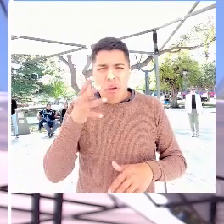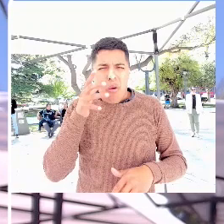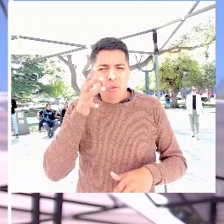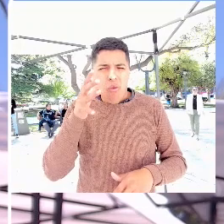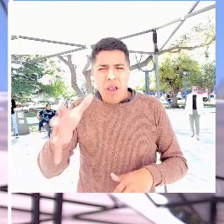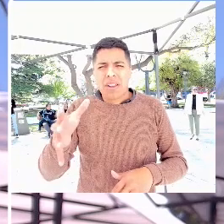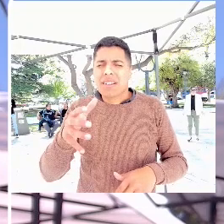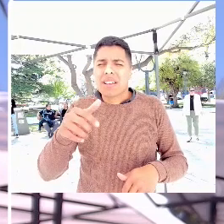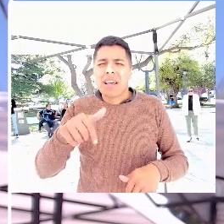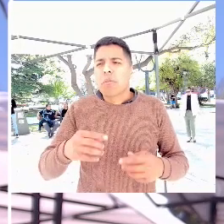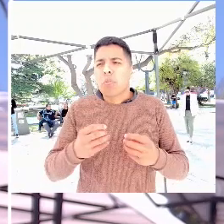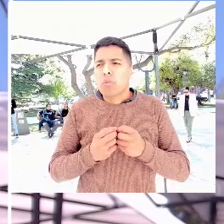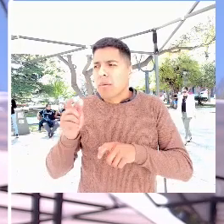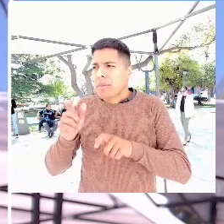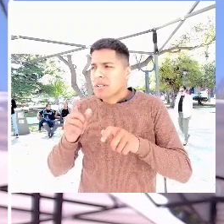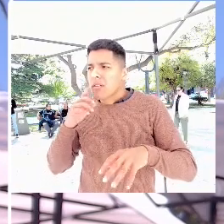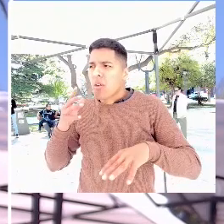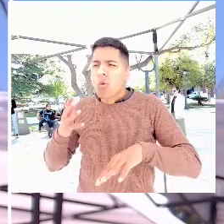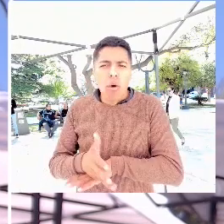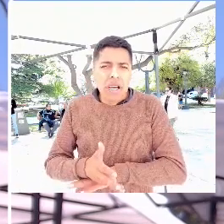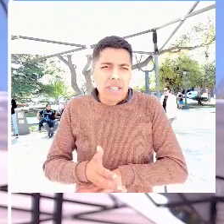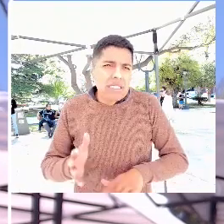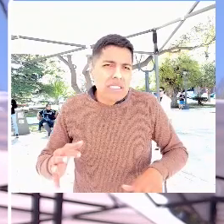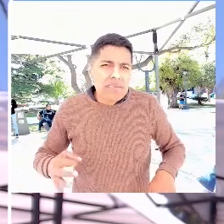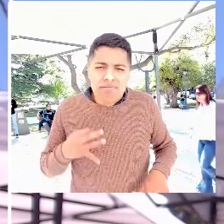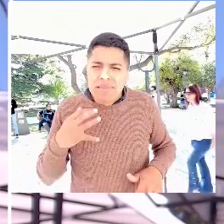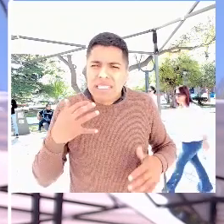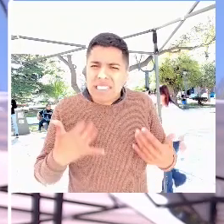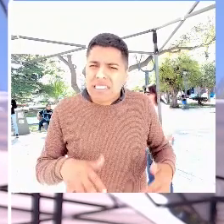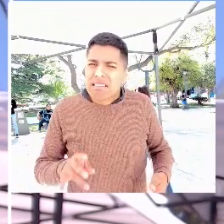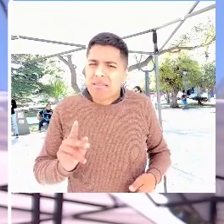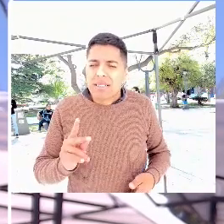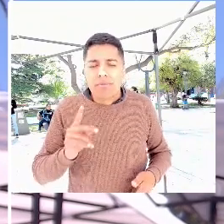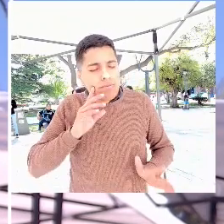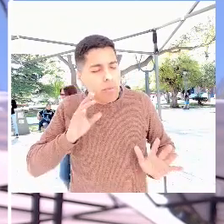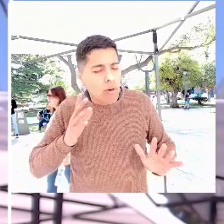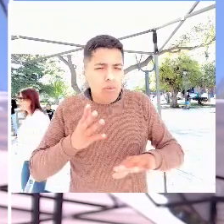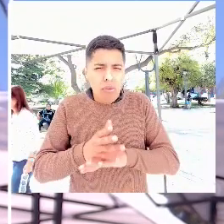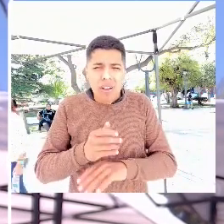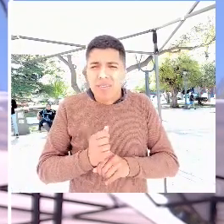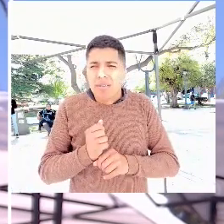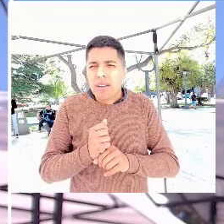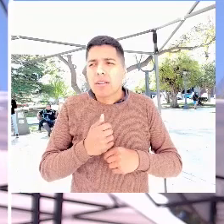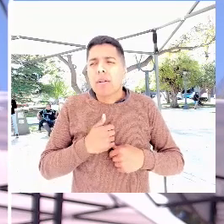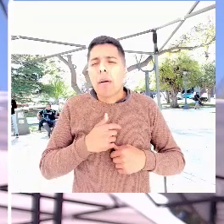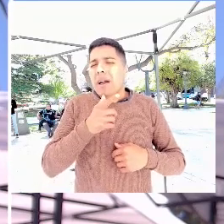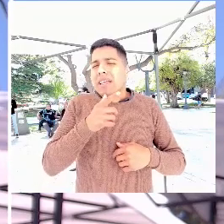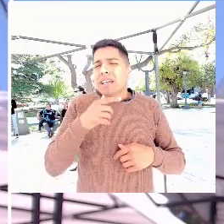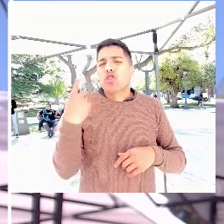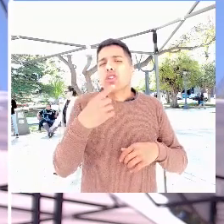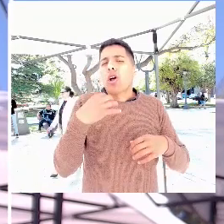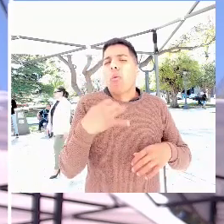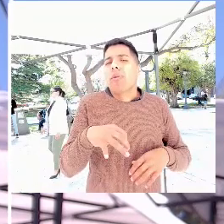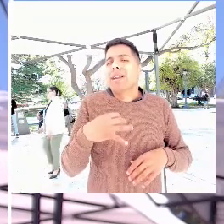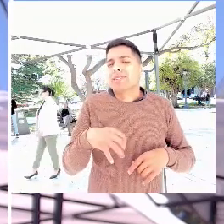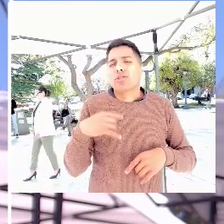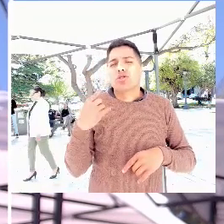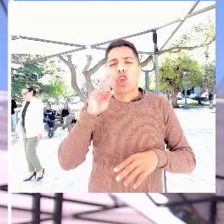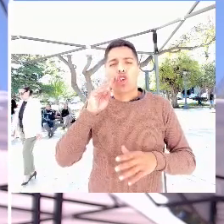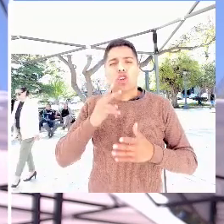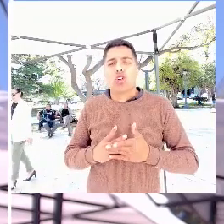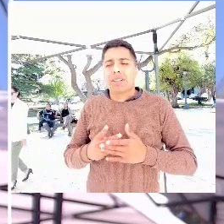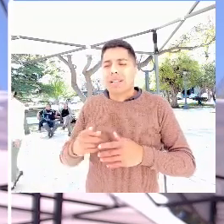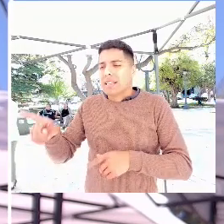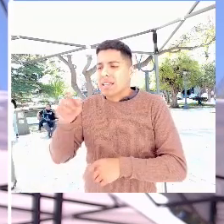personas que estuvieron ahí arriesgaron su vida. Entonces me parece que es casi un deber por parte de este cuerpo reconocer ese